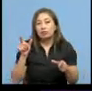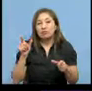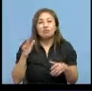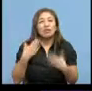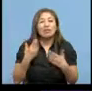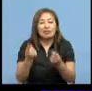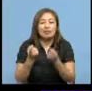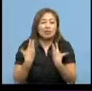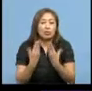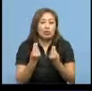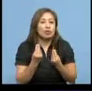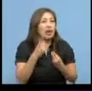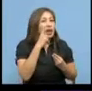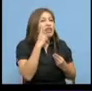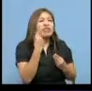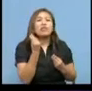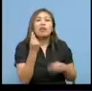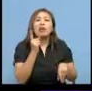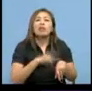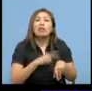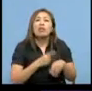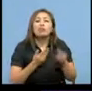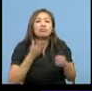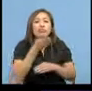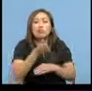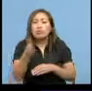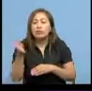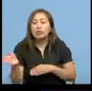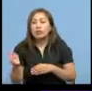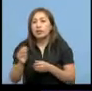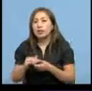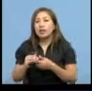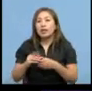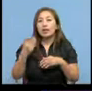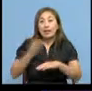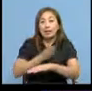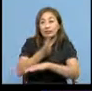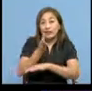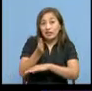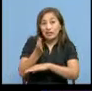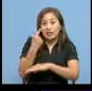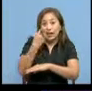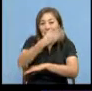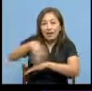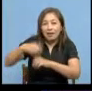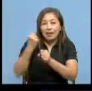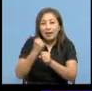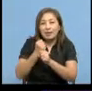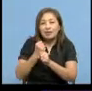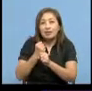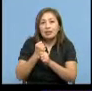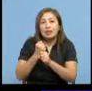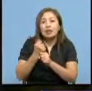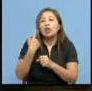que diga salen o salen de noche como es el trabajo las recorridas que es lo que es nuestra obra más activa las